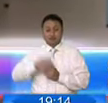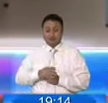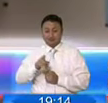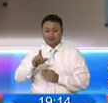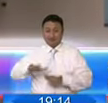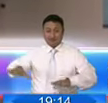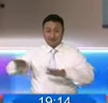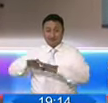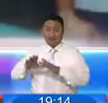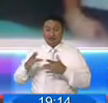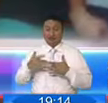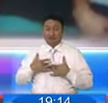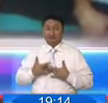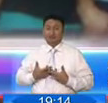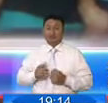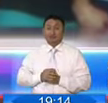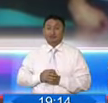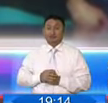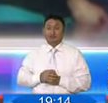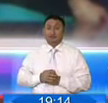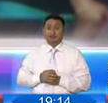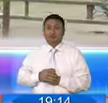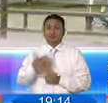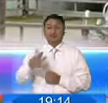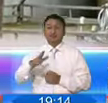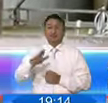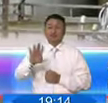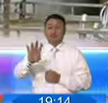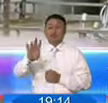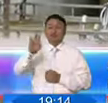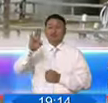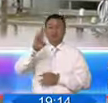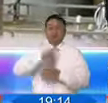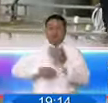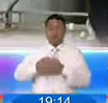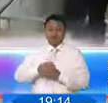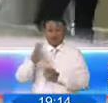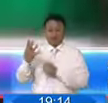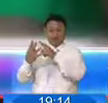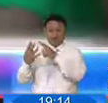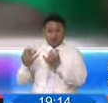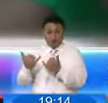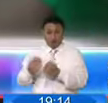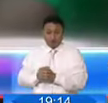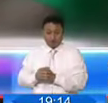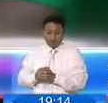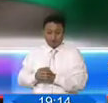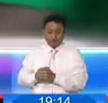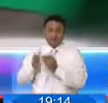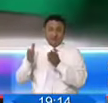evidentes al recordar que la cuarta de siete hermanos regresará en un ataúd